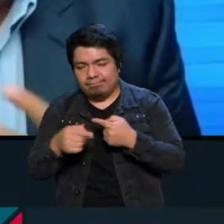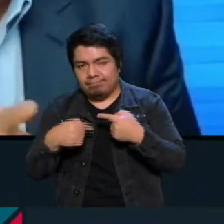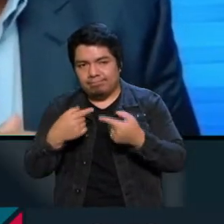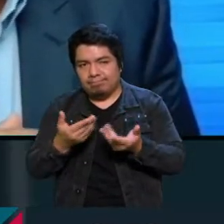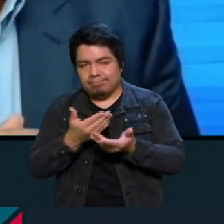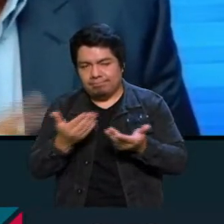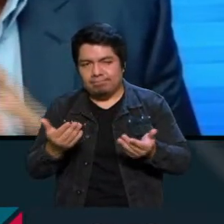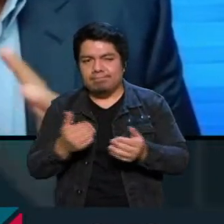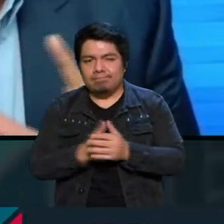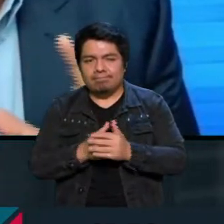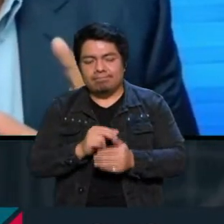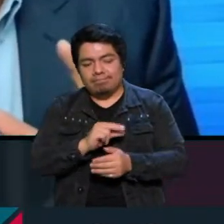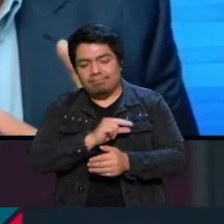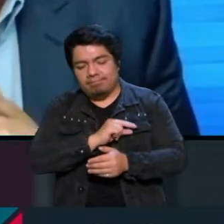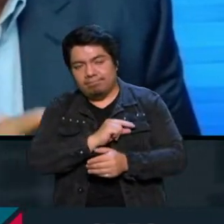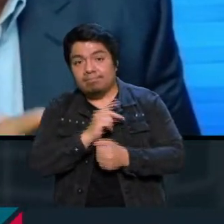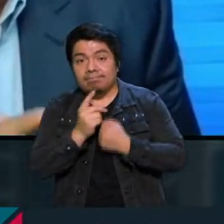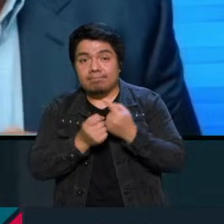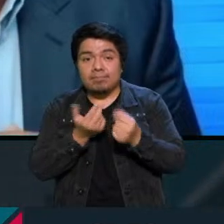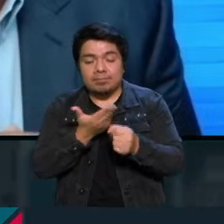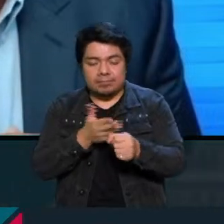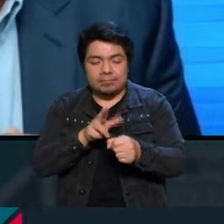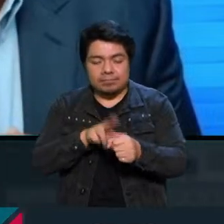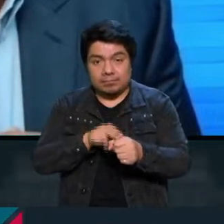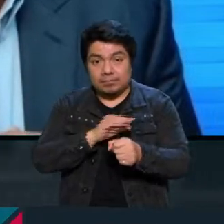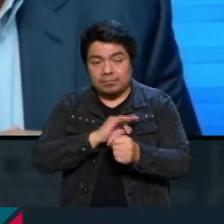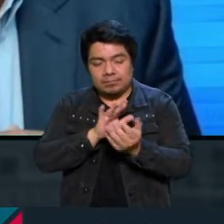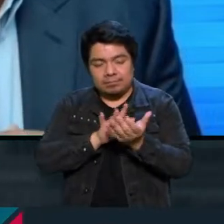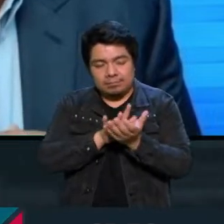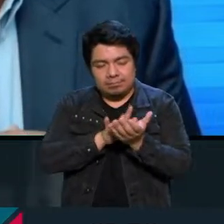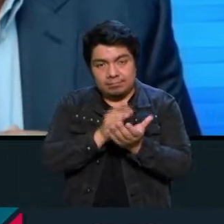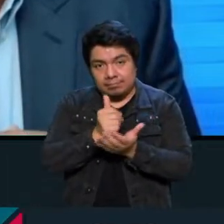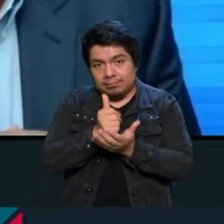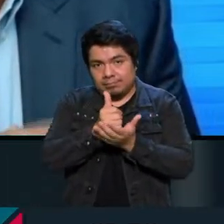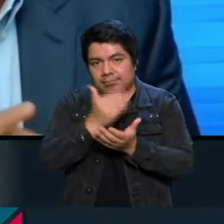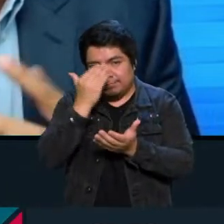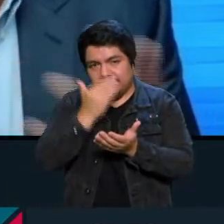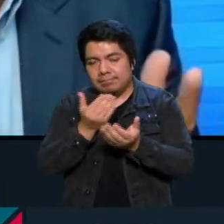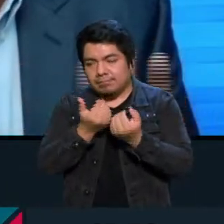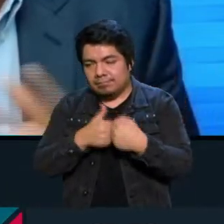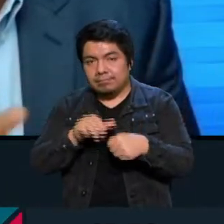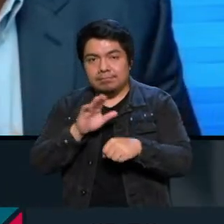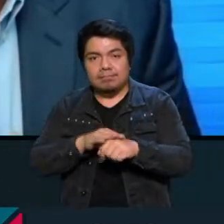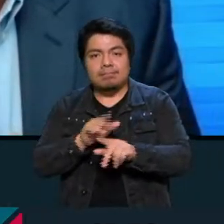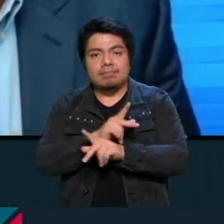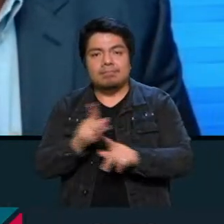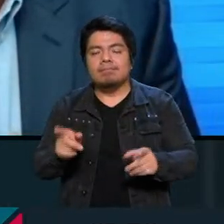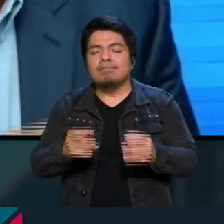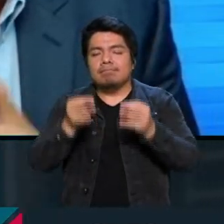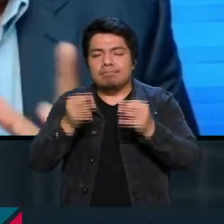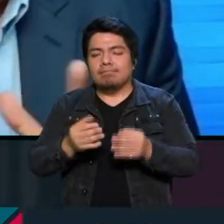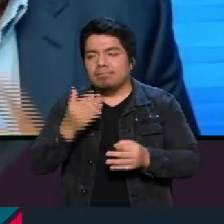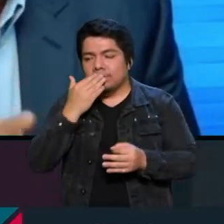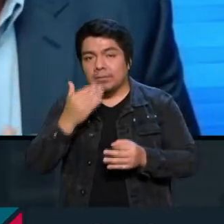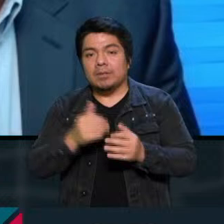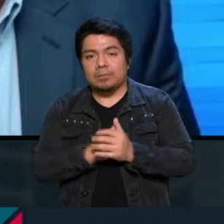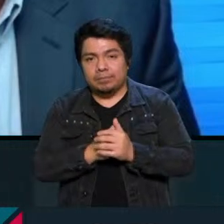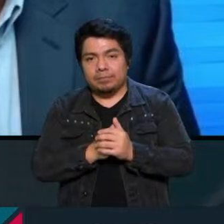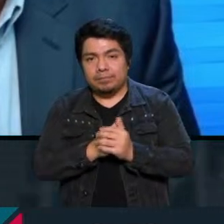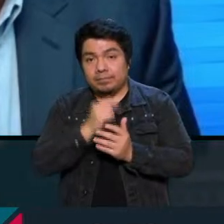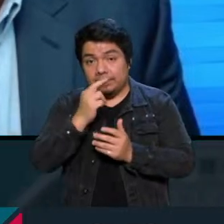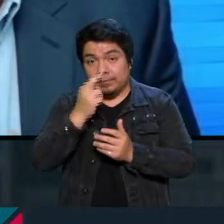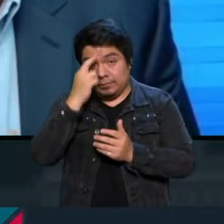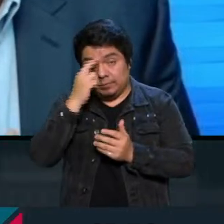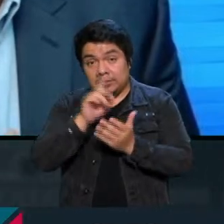viene siendo algo privado, y algunos hospitales que también pueden apoyar para que el sistema público pues le dé la atención a la ciudadanía. Recordemos que es un